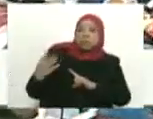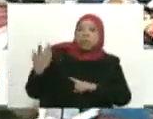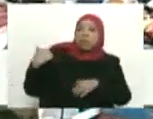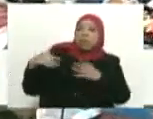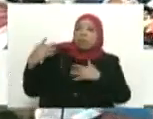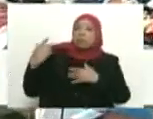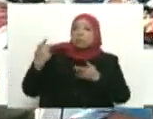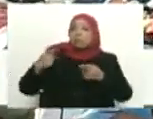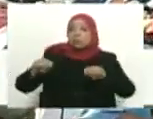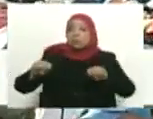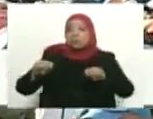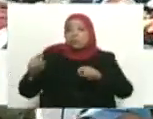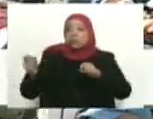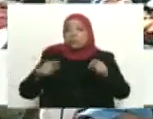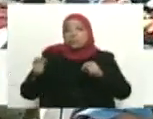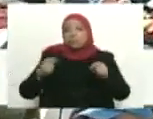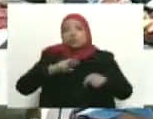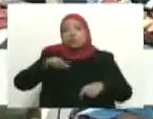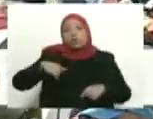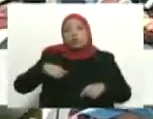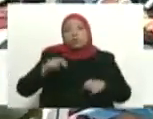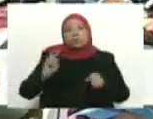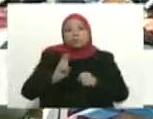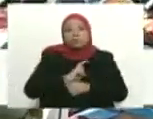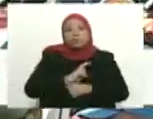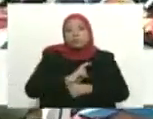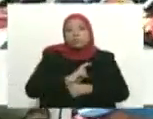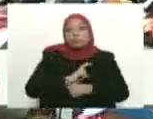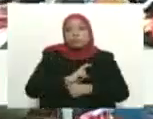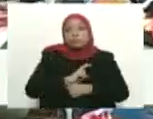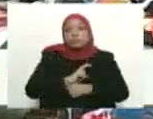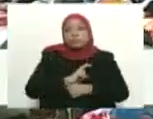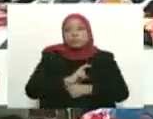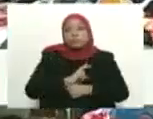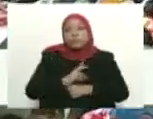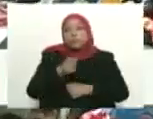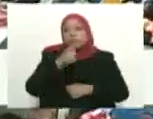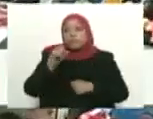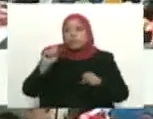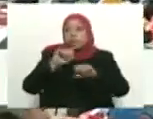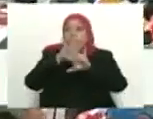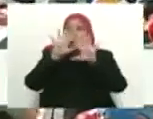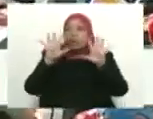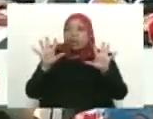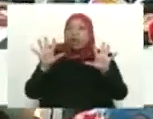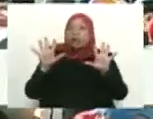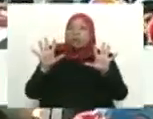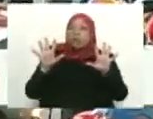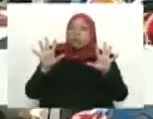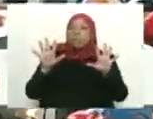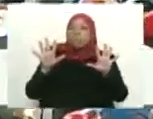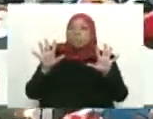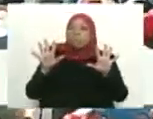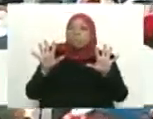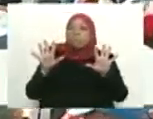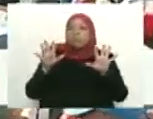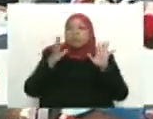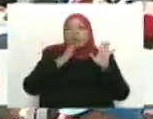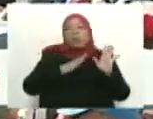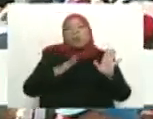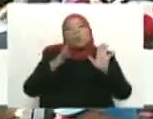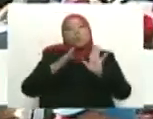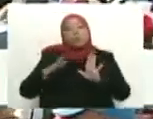sanciones, bloqueos, invasiones, los violentos somos nosotros. Nosotros tenemos muy claro lo que tenemos que hacer.